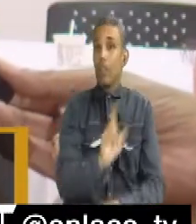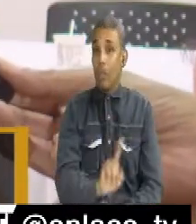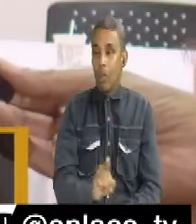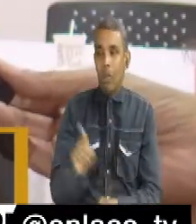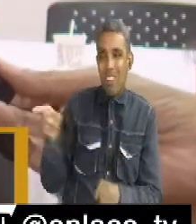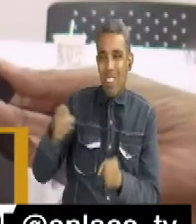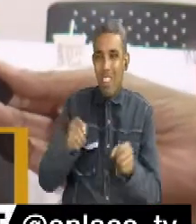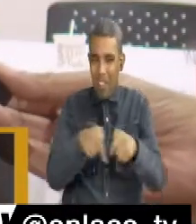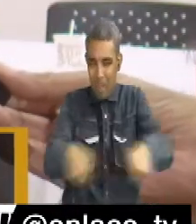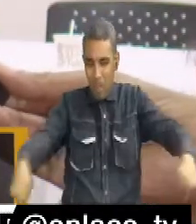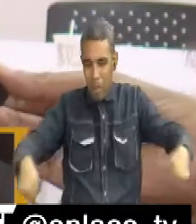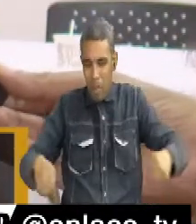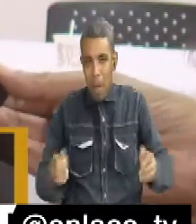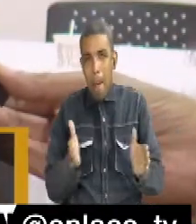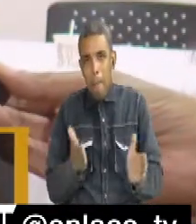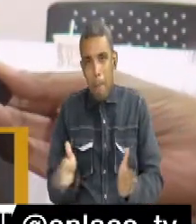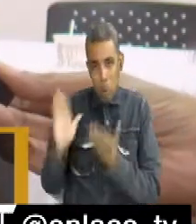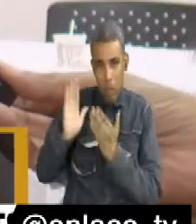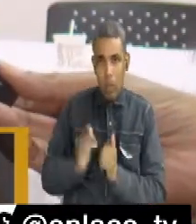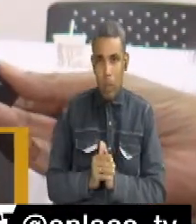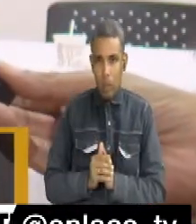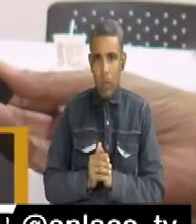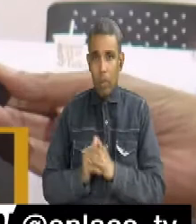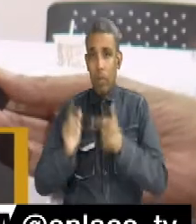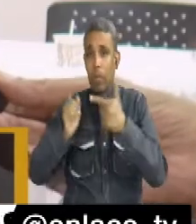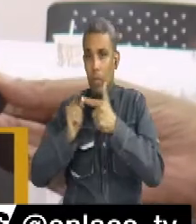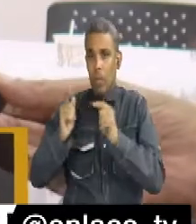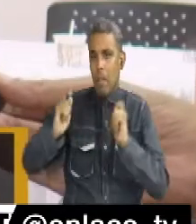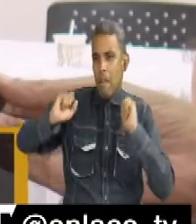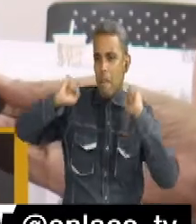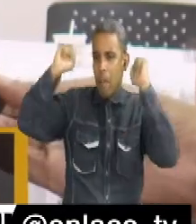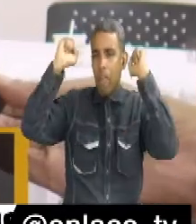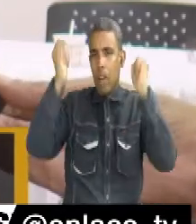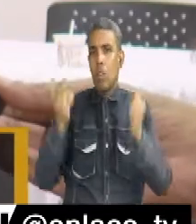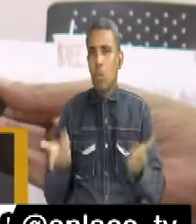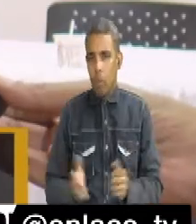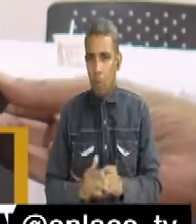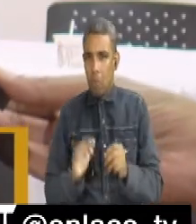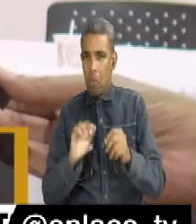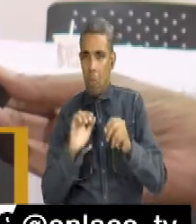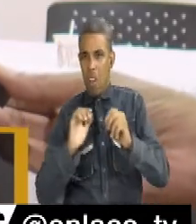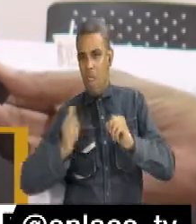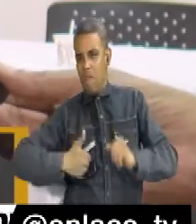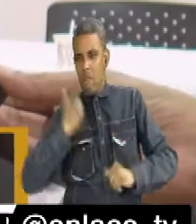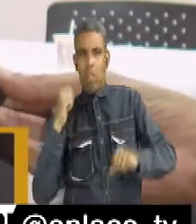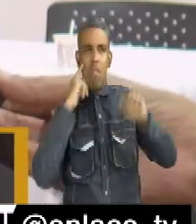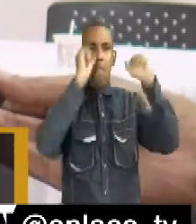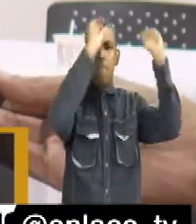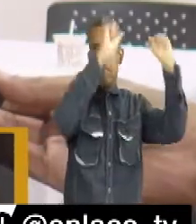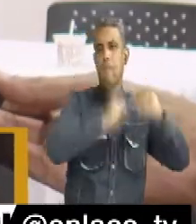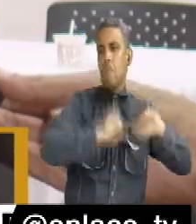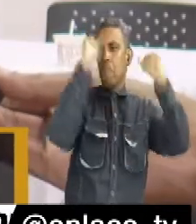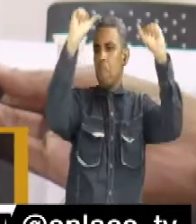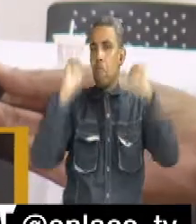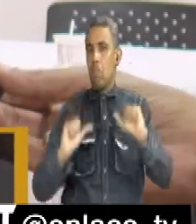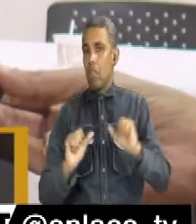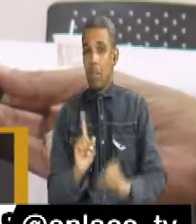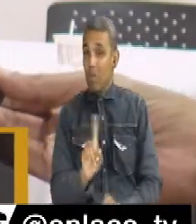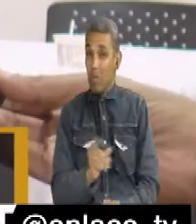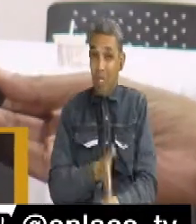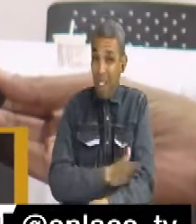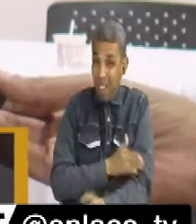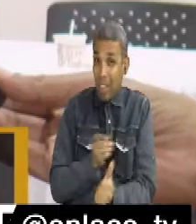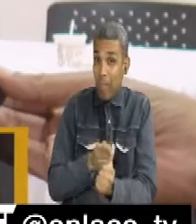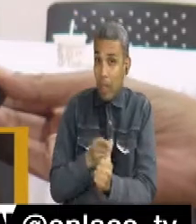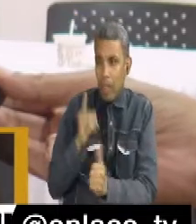Los elementos publicitarios autorizados en el municipio se podrán colocar únicamente por cualquiera de estos comités. Un máximo de